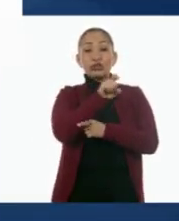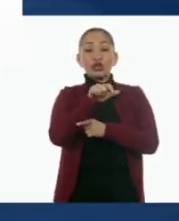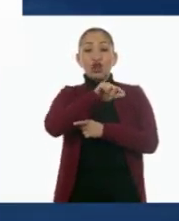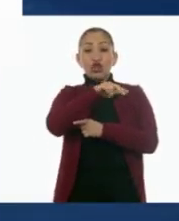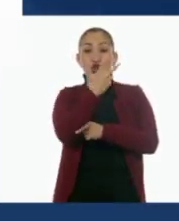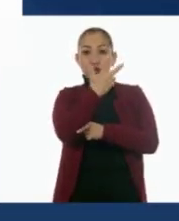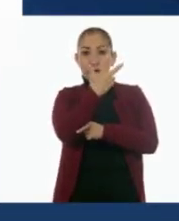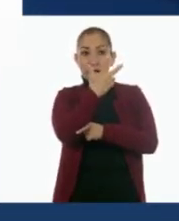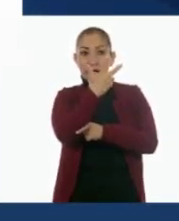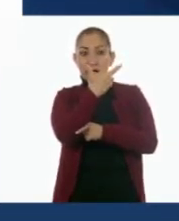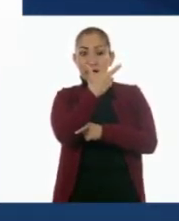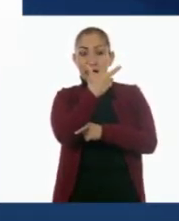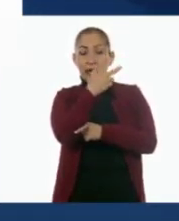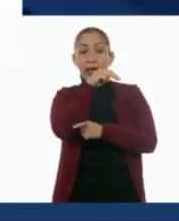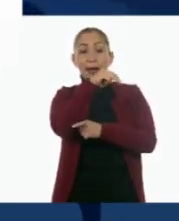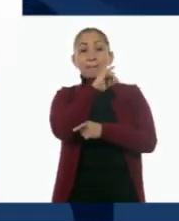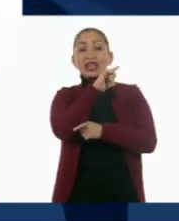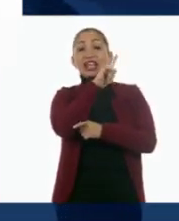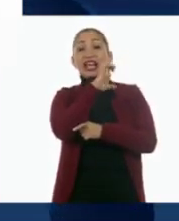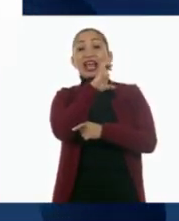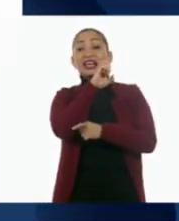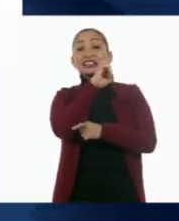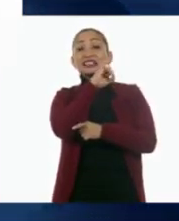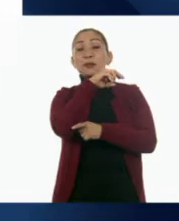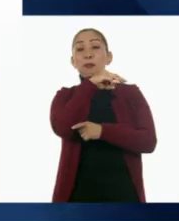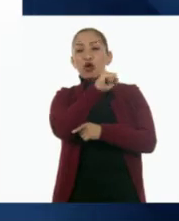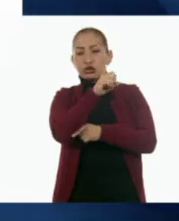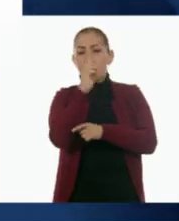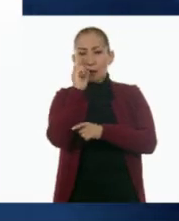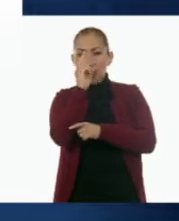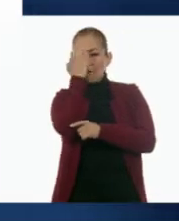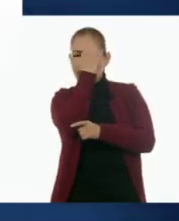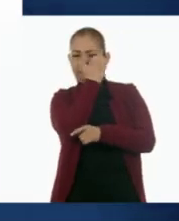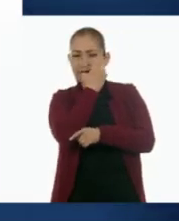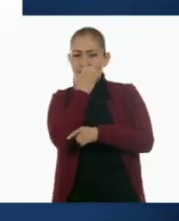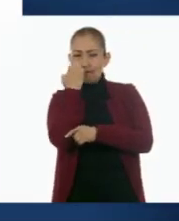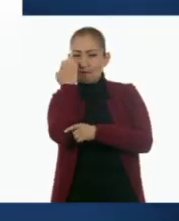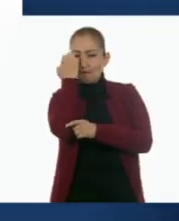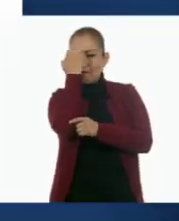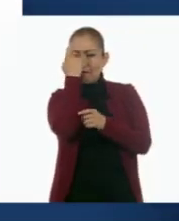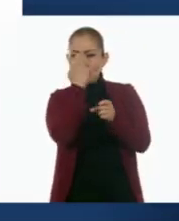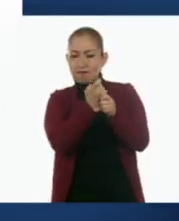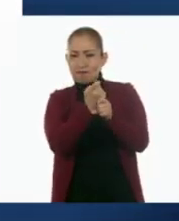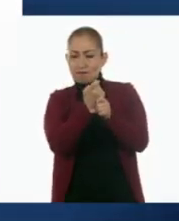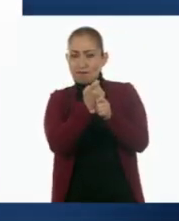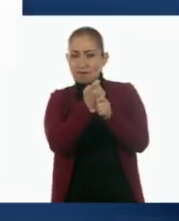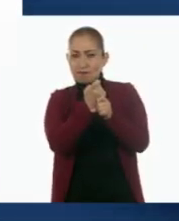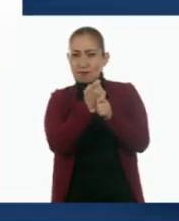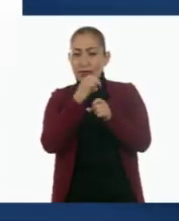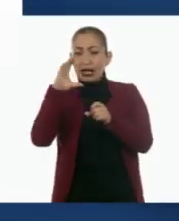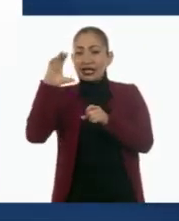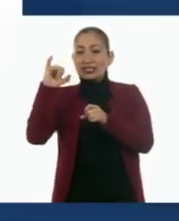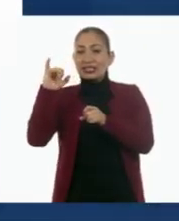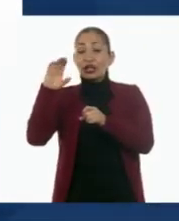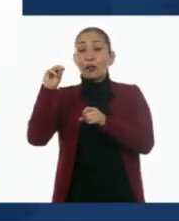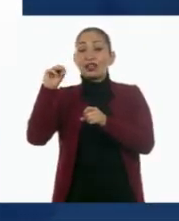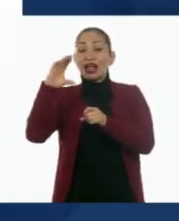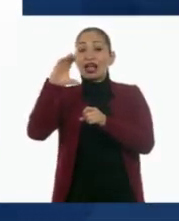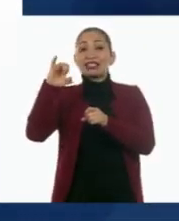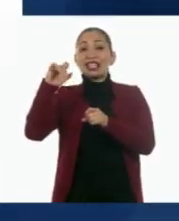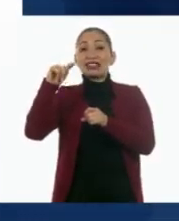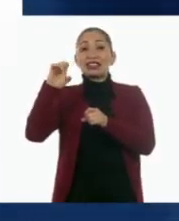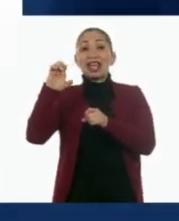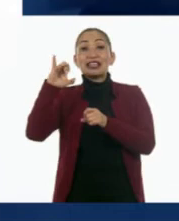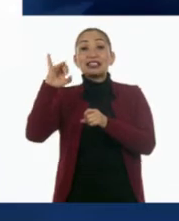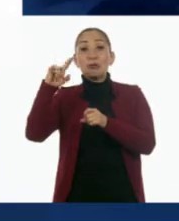112, 112 milésimos. ¿Qué creen en casa? A ver, véanla bien. La primera son centésimos, 90 centésimos, la